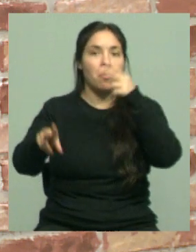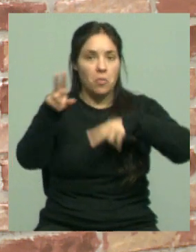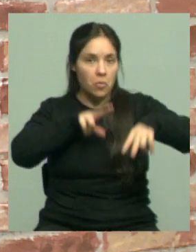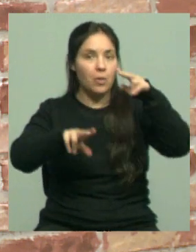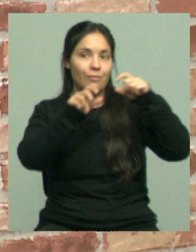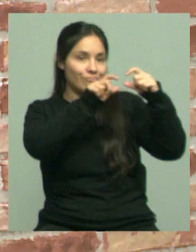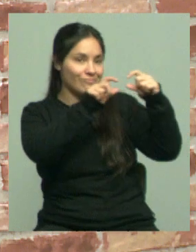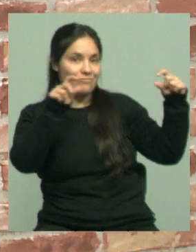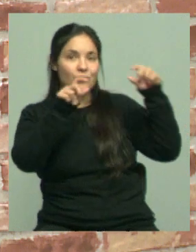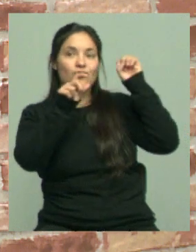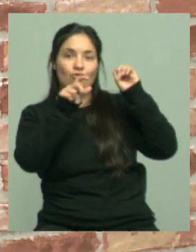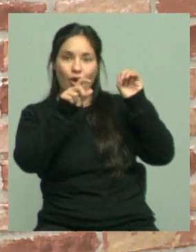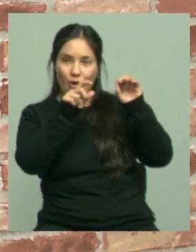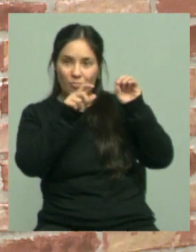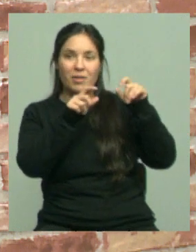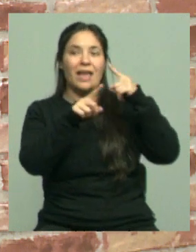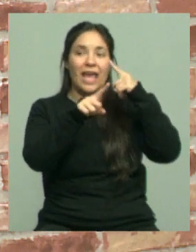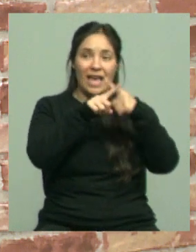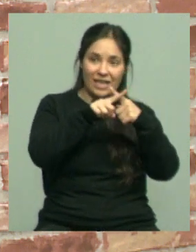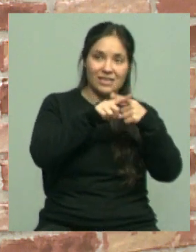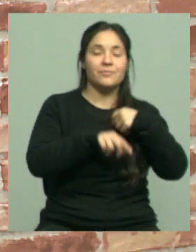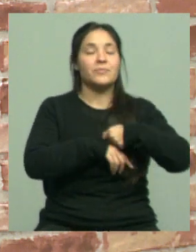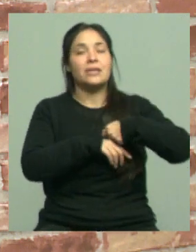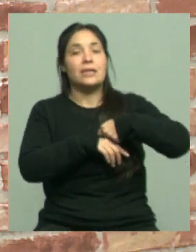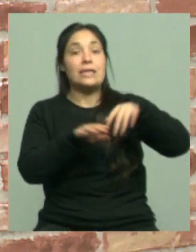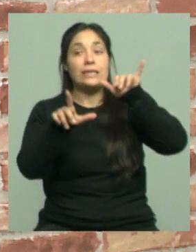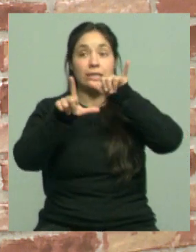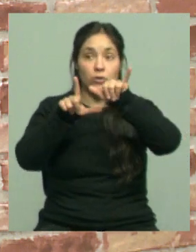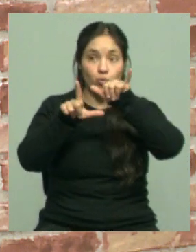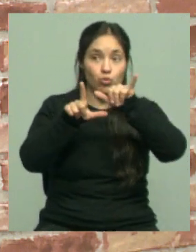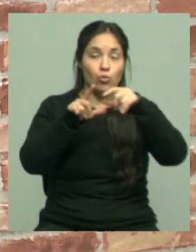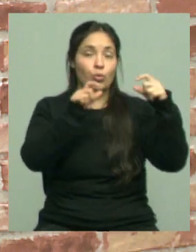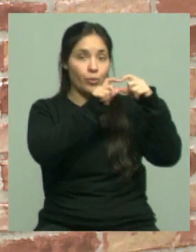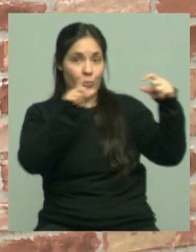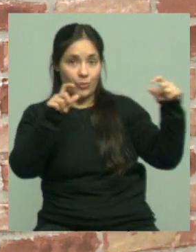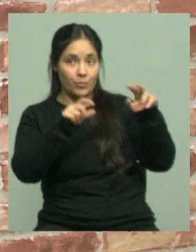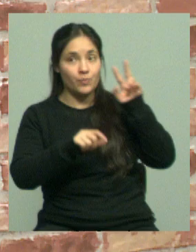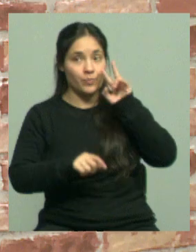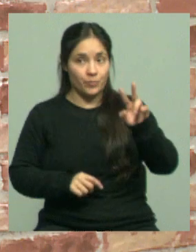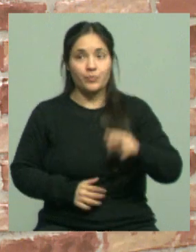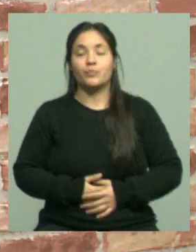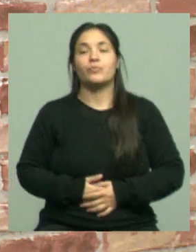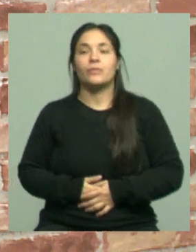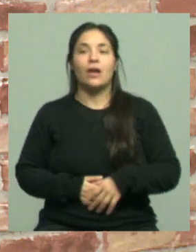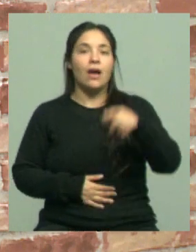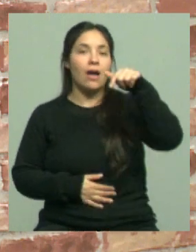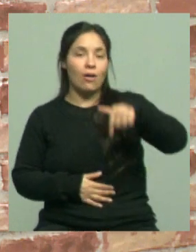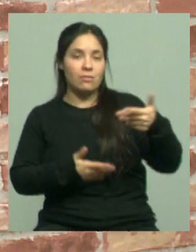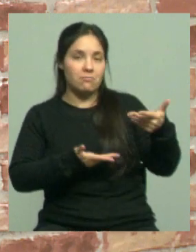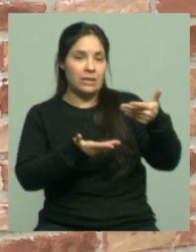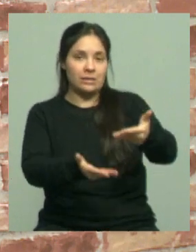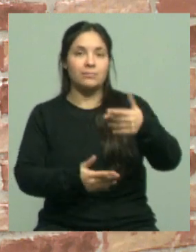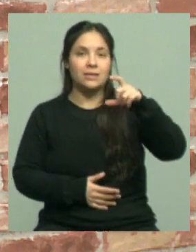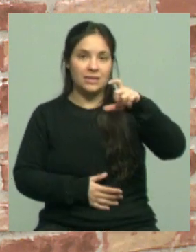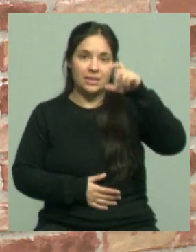Señal U o Unidiversidad. Y bueno, si tienen ganas de hacer algún comentario, lo pueden hacer. Vamos a presentar a Celeste Funes, que se suma